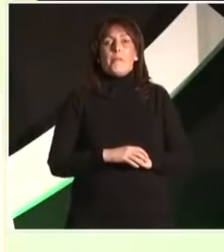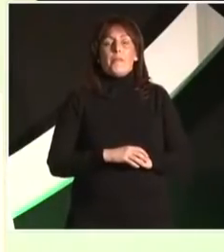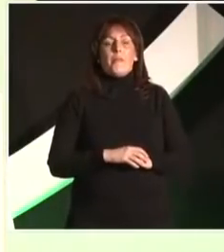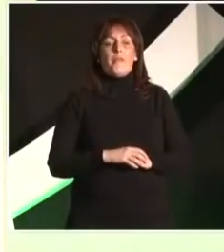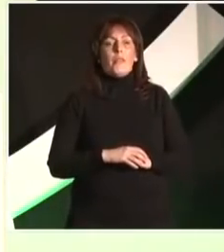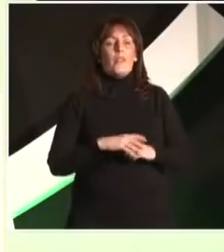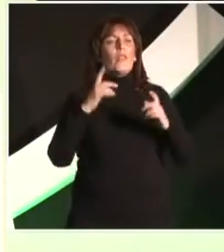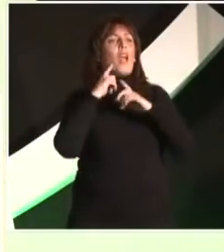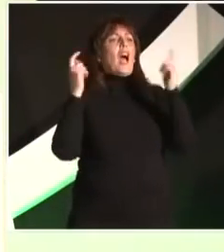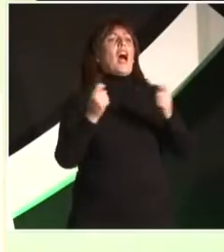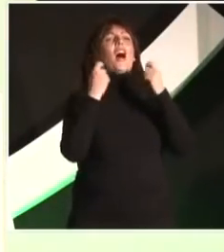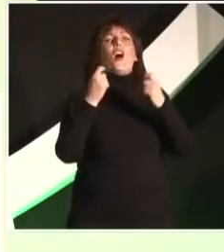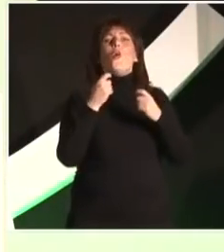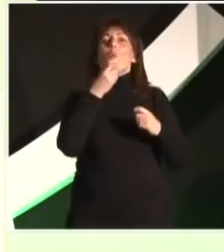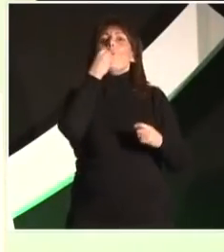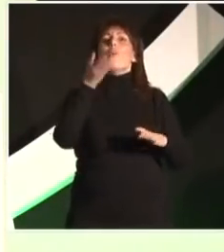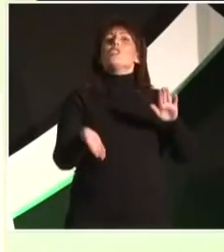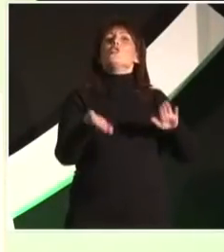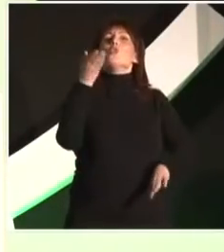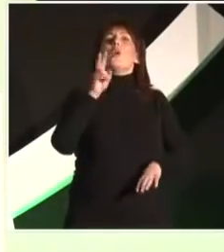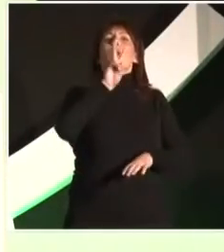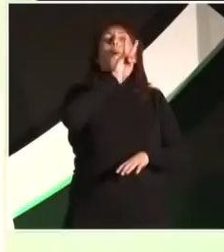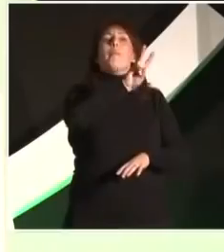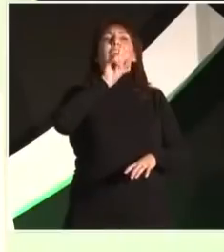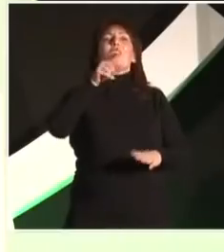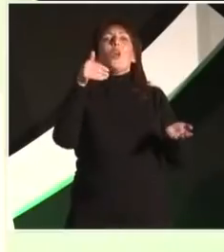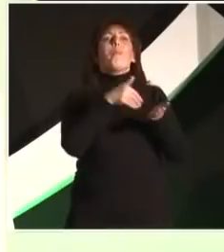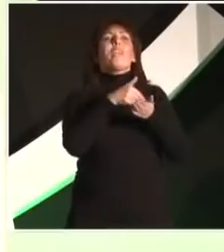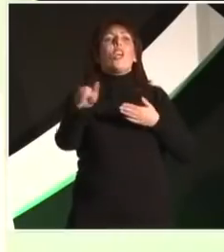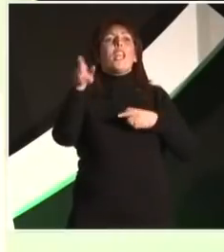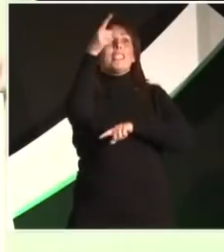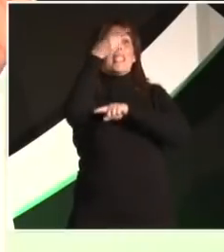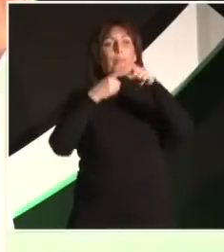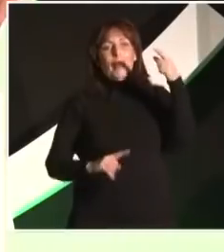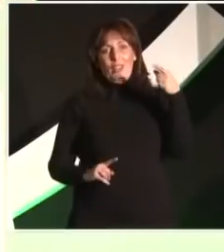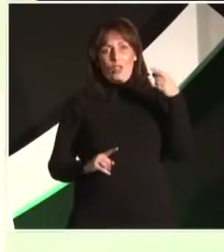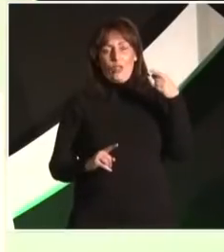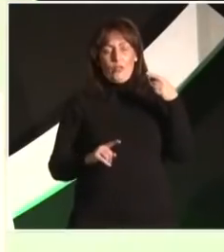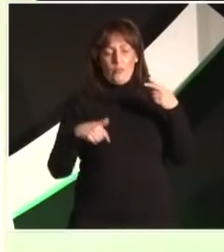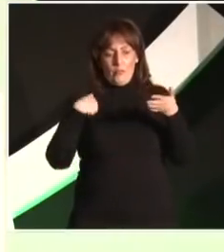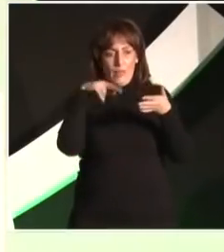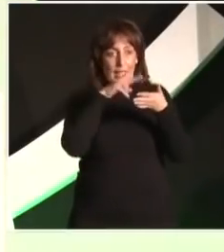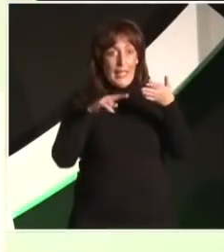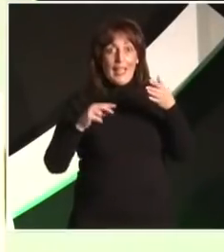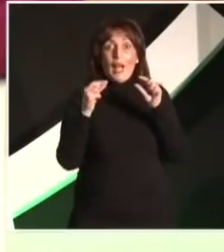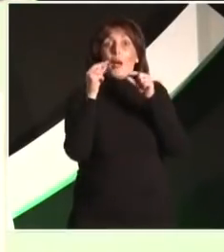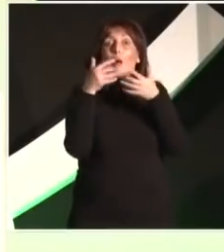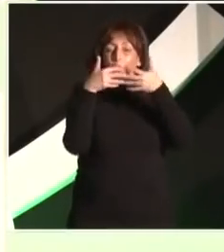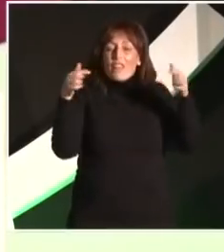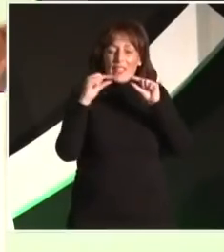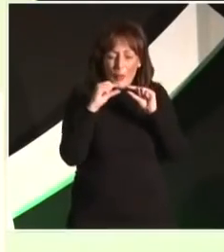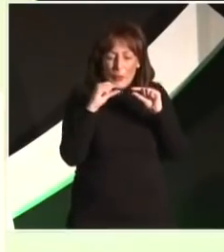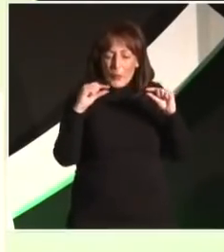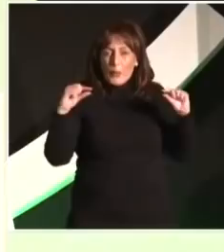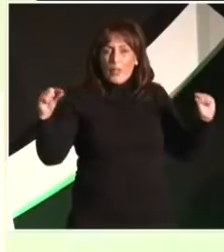Y anuncian una subida de 21 millones y medio. Cuando leemos la letra pequeña, y eso me lo